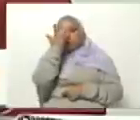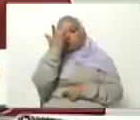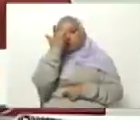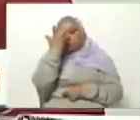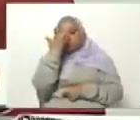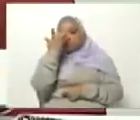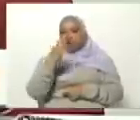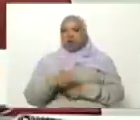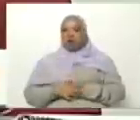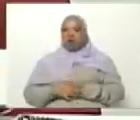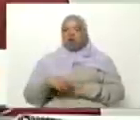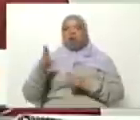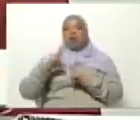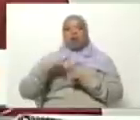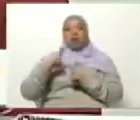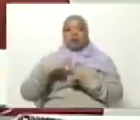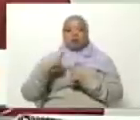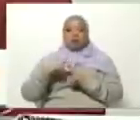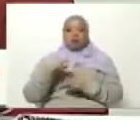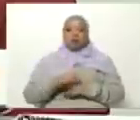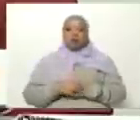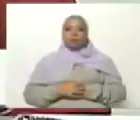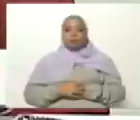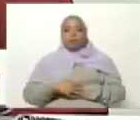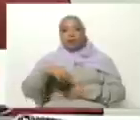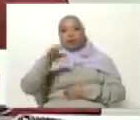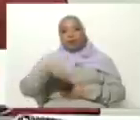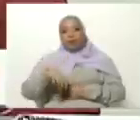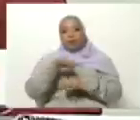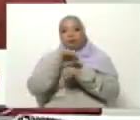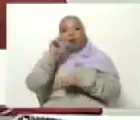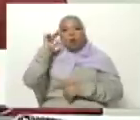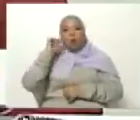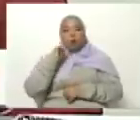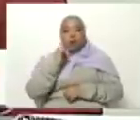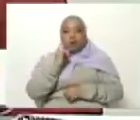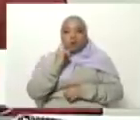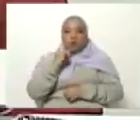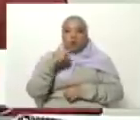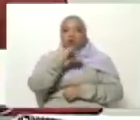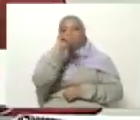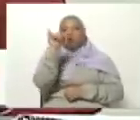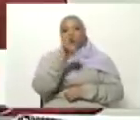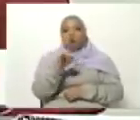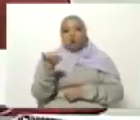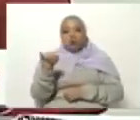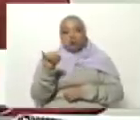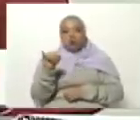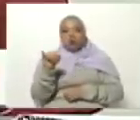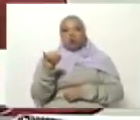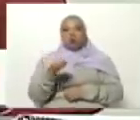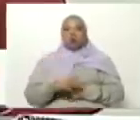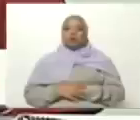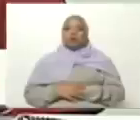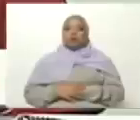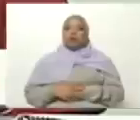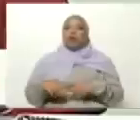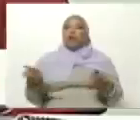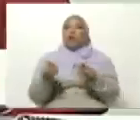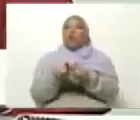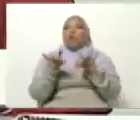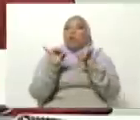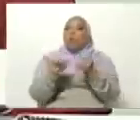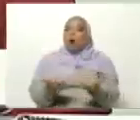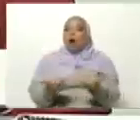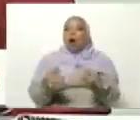Por allá, por Táchira y por el Estado Bolívar y por el Zulia. Son ellos los mismos